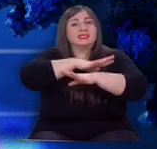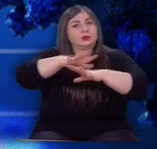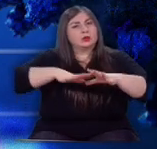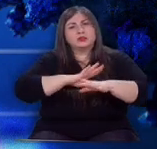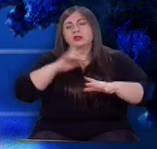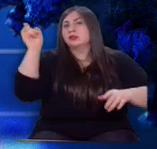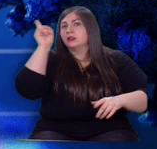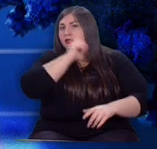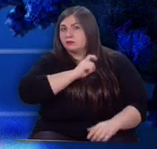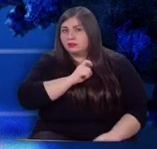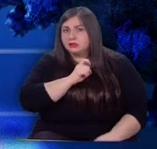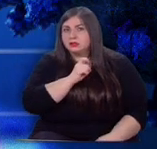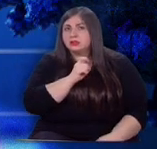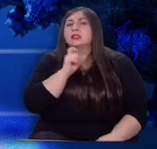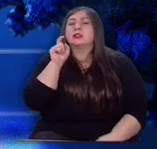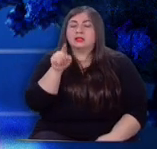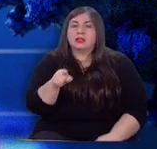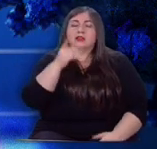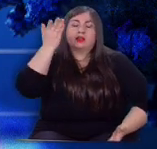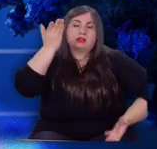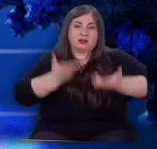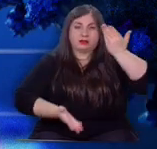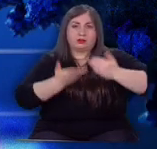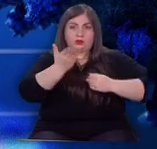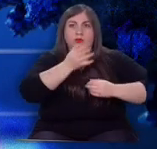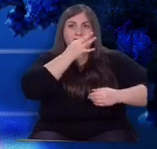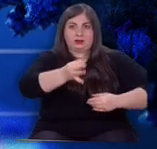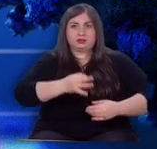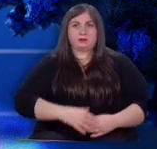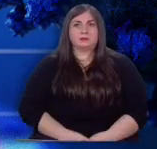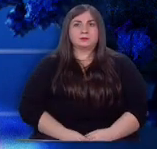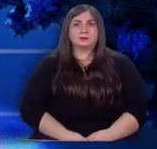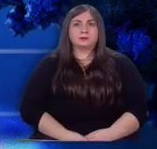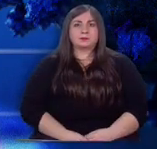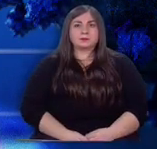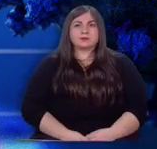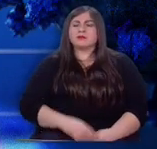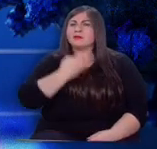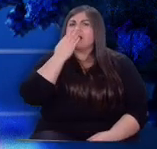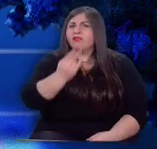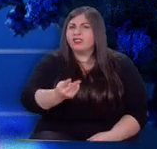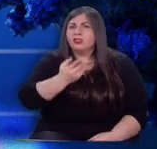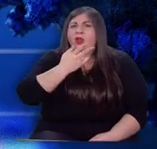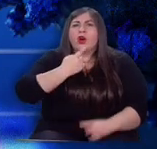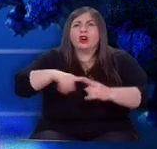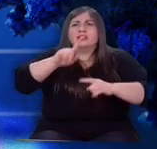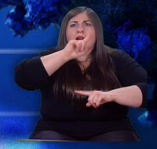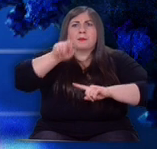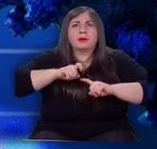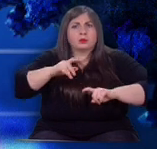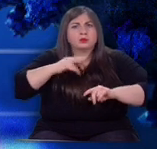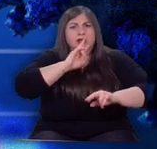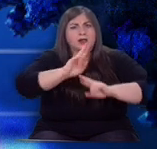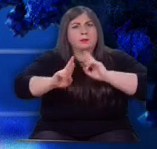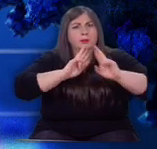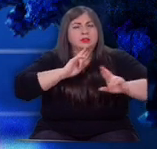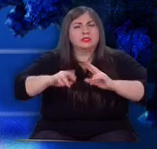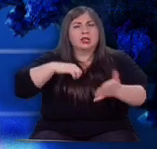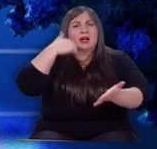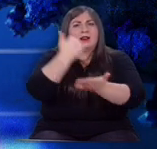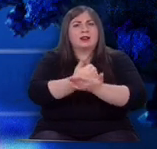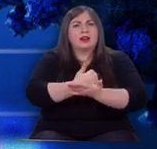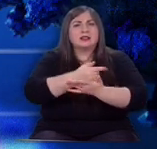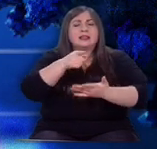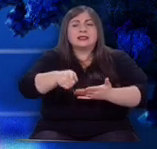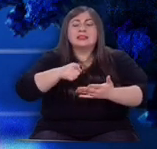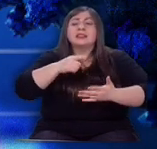bastante compleja respecto de esta inequidad que ustedes señalan. Sergio España, estamos viendo allí también en pantalla otra de las preguntas que han respondido los alcaldes a través de este